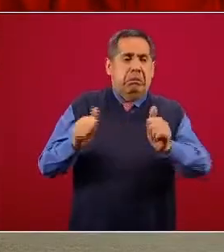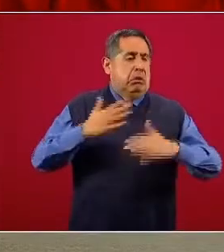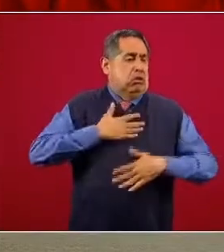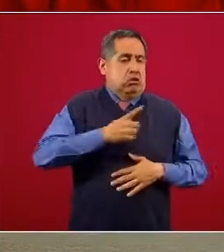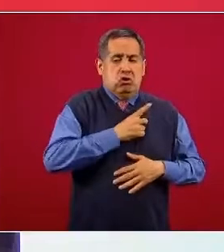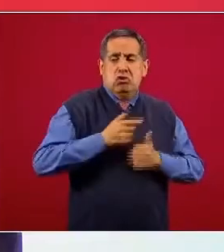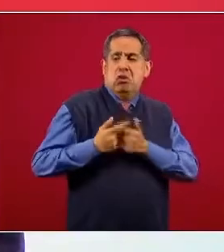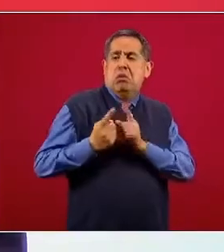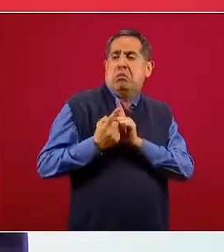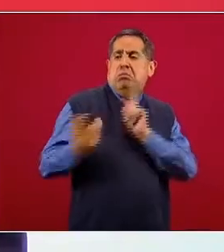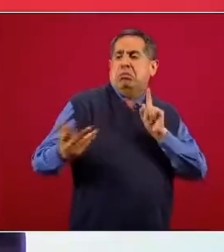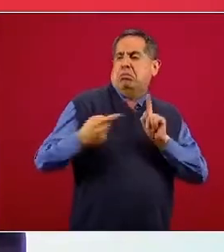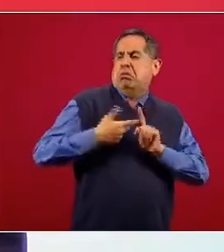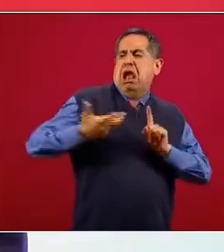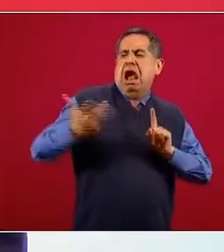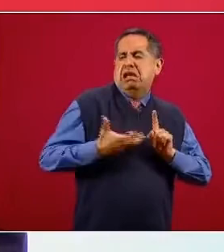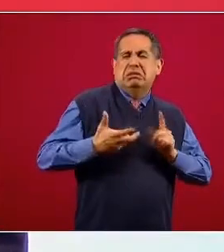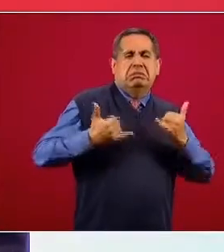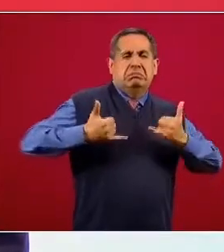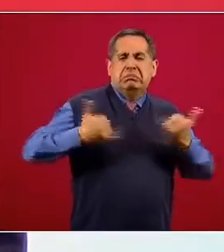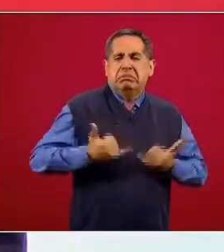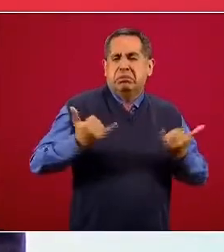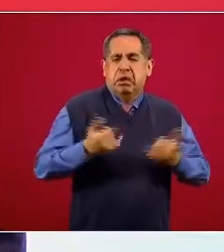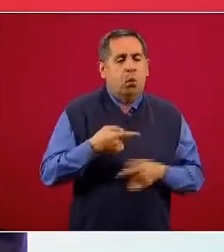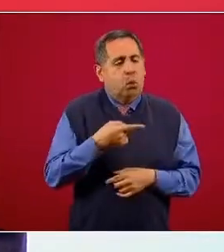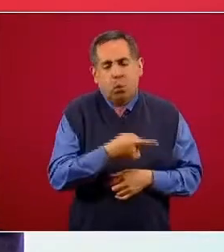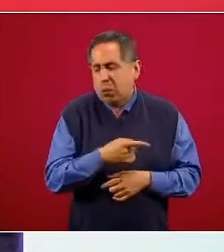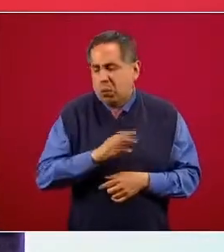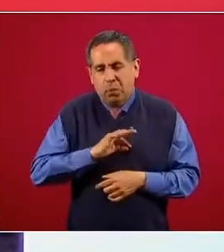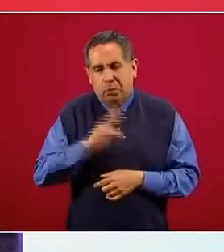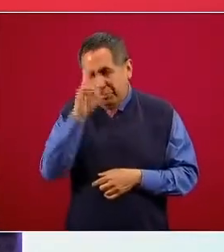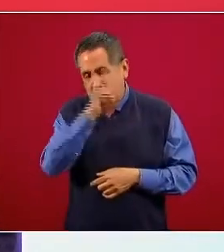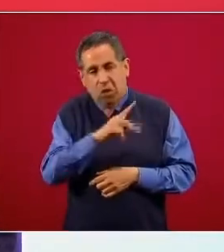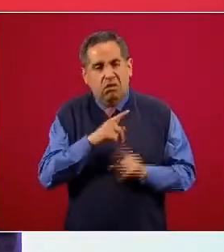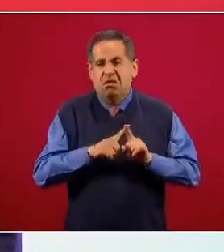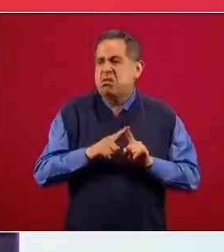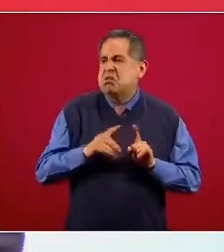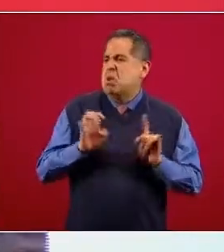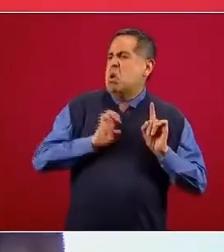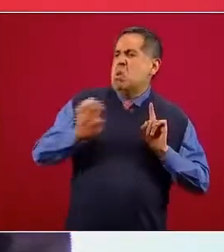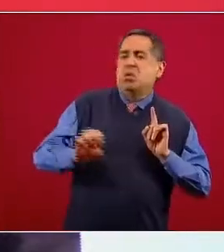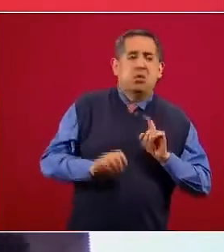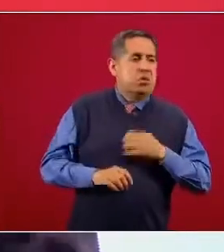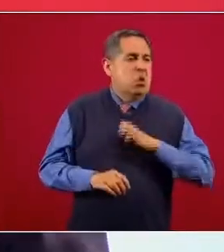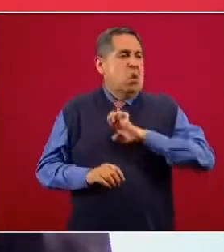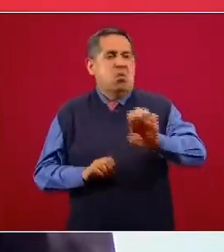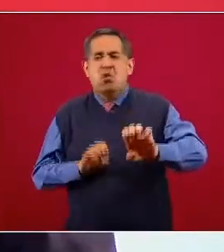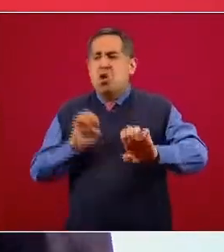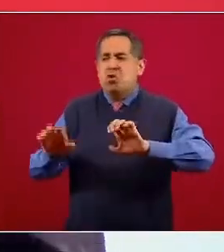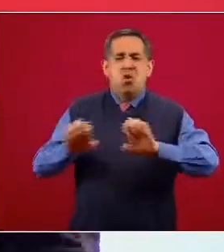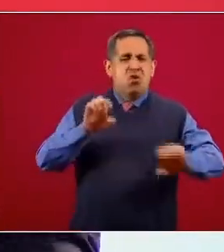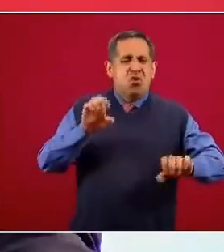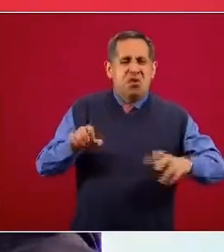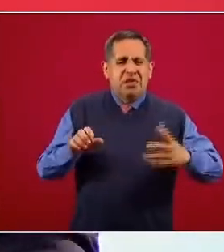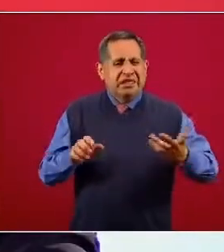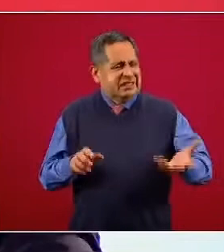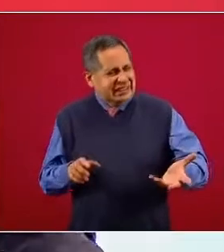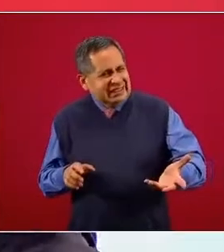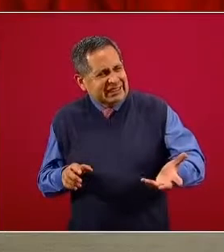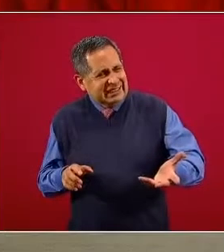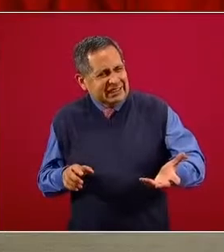los comportamientos y actitudes más tóxicas, que es el odio. Y ese odio les lleva a ver al